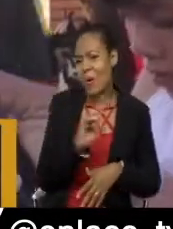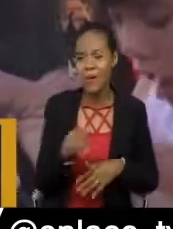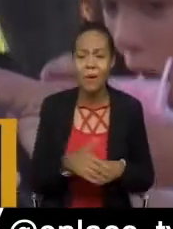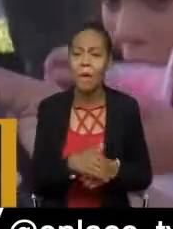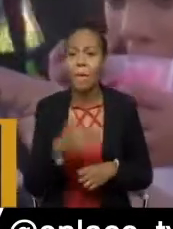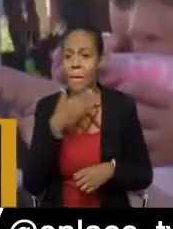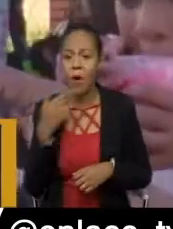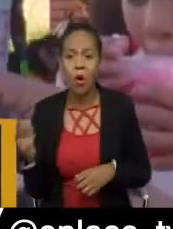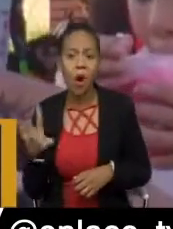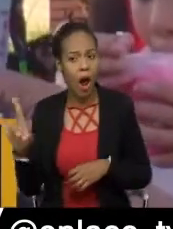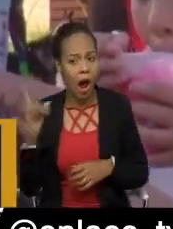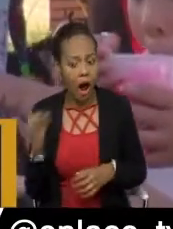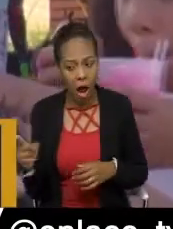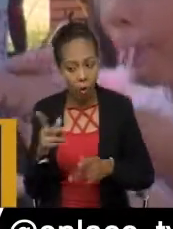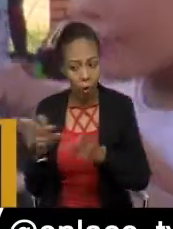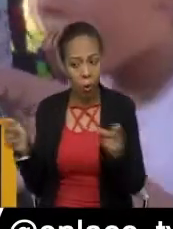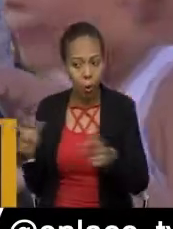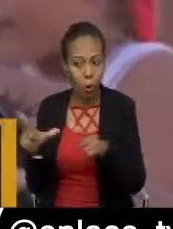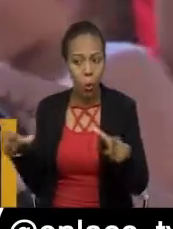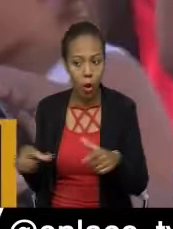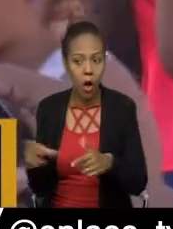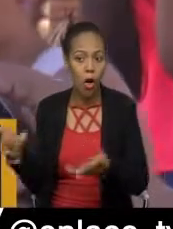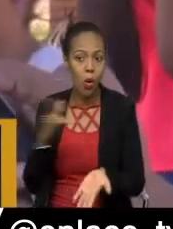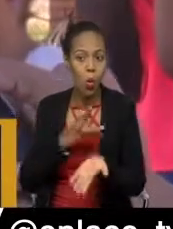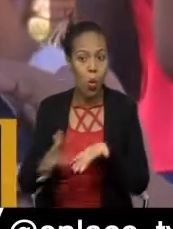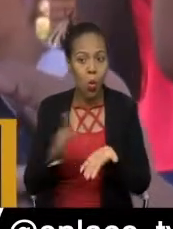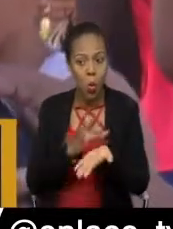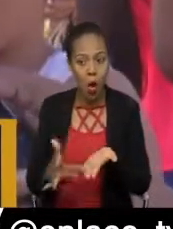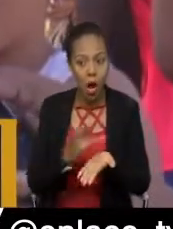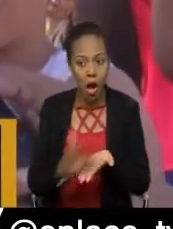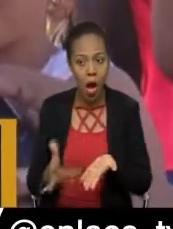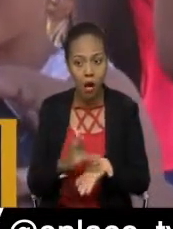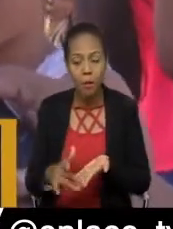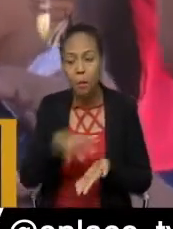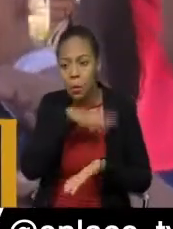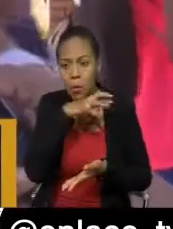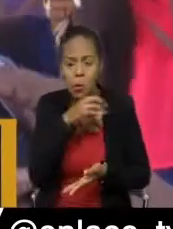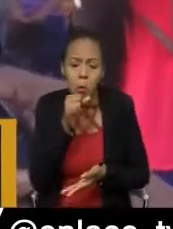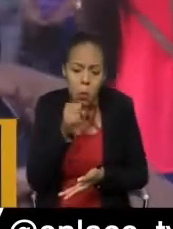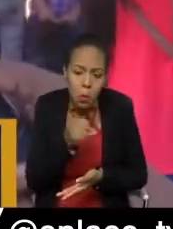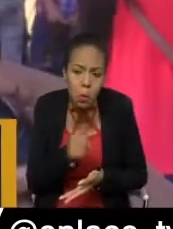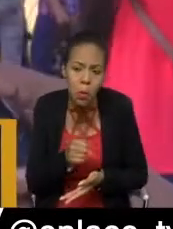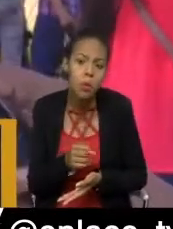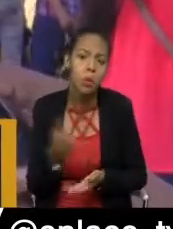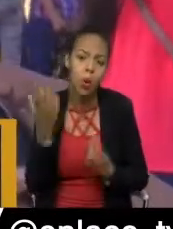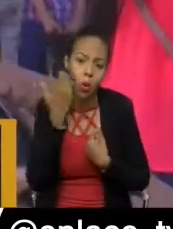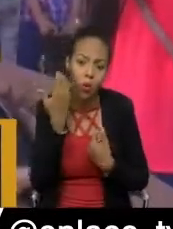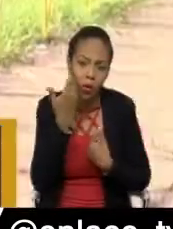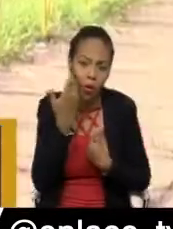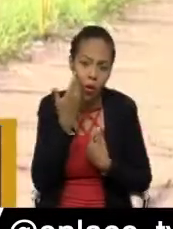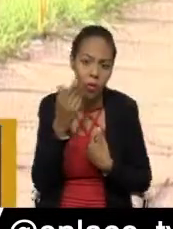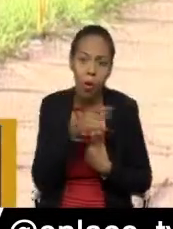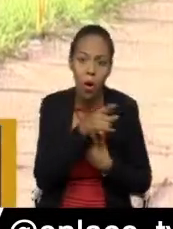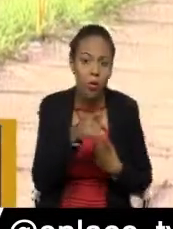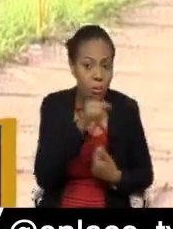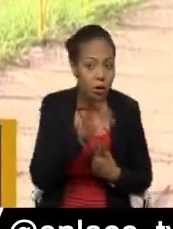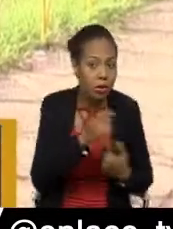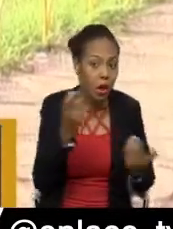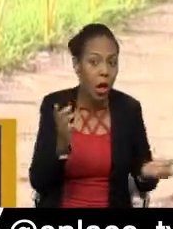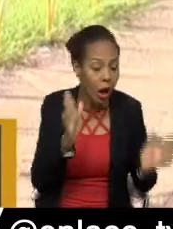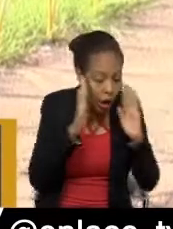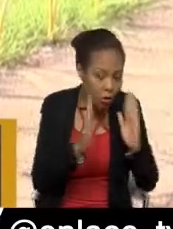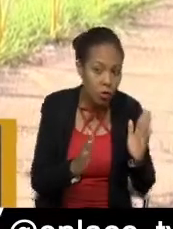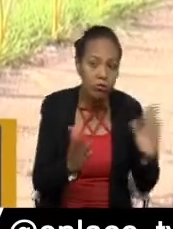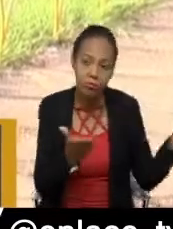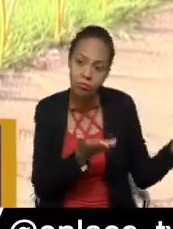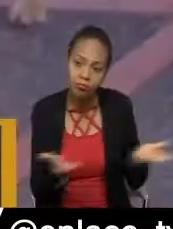para emergencias, para los abuelitos enfermos, los perritos que están abandonados, que necesiten atención médica. Con una marcha que a esta hora